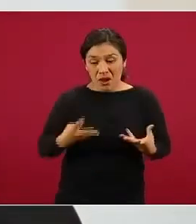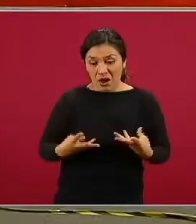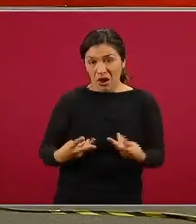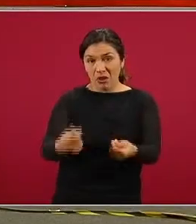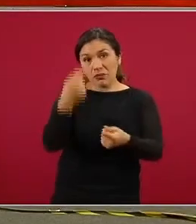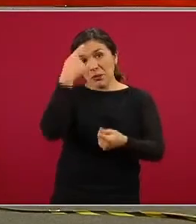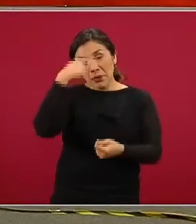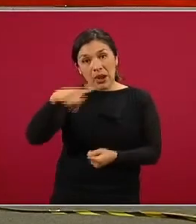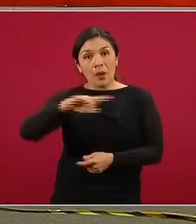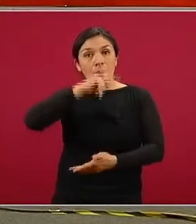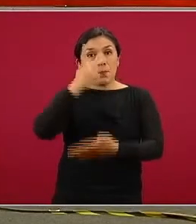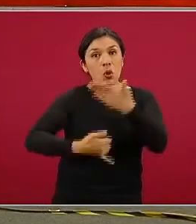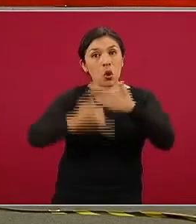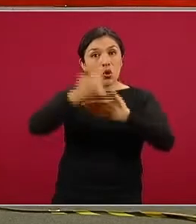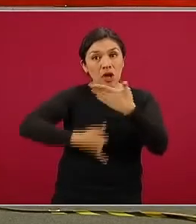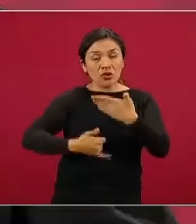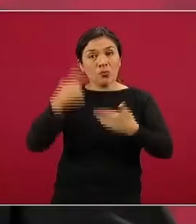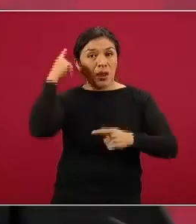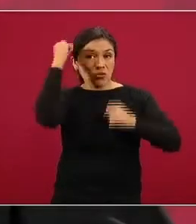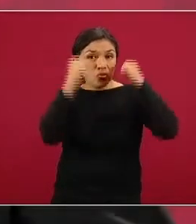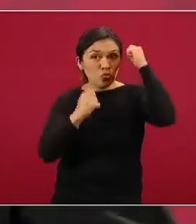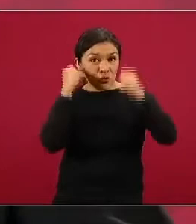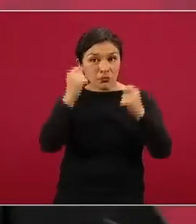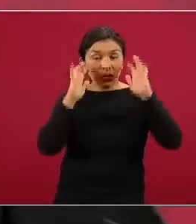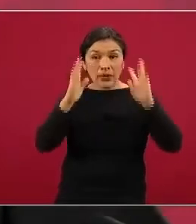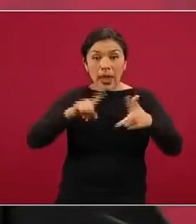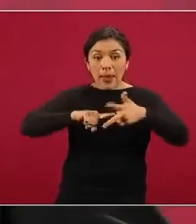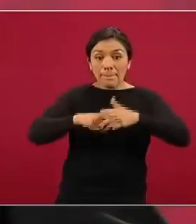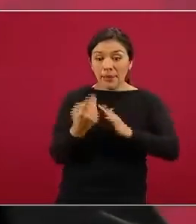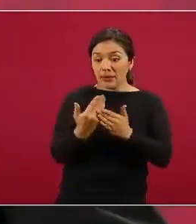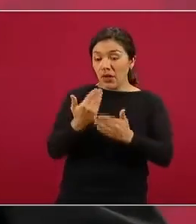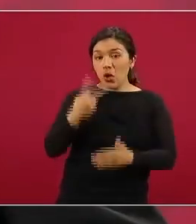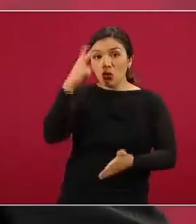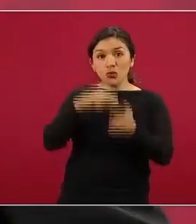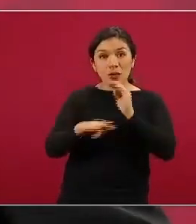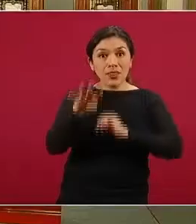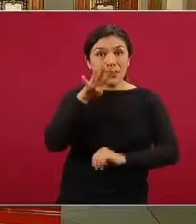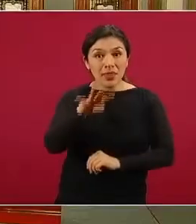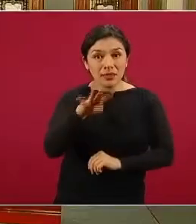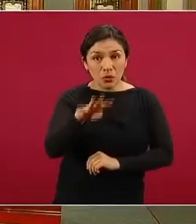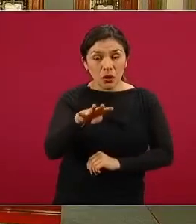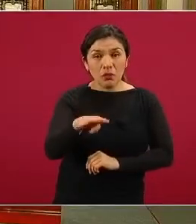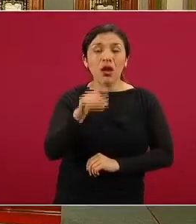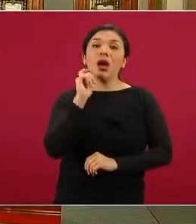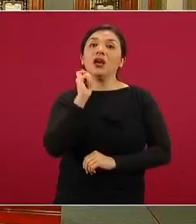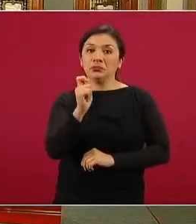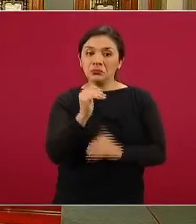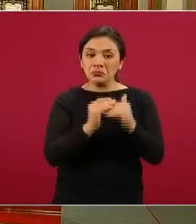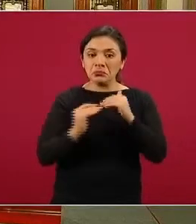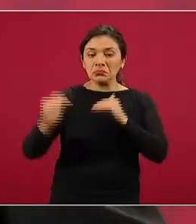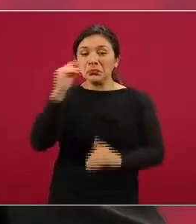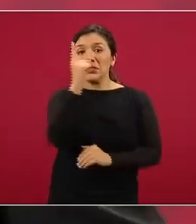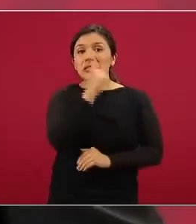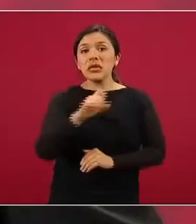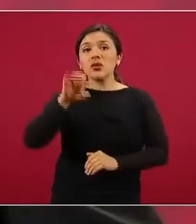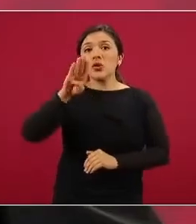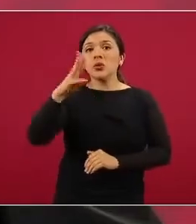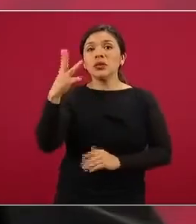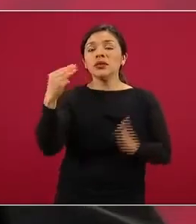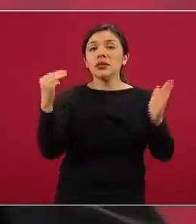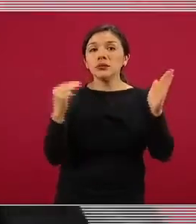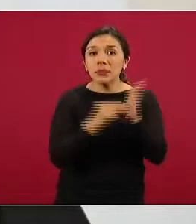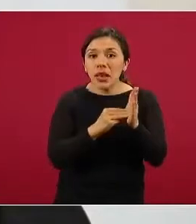proyectos turísticos en cartera que se iniciaron en el 2019 ascienden a